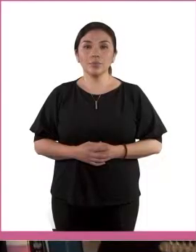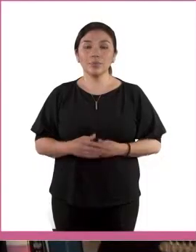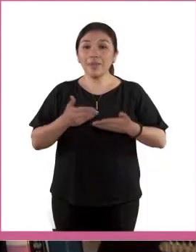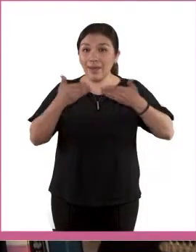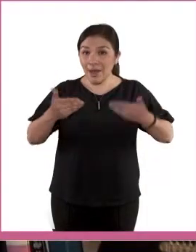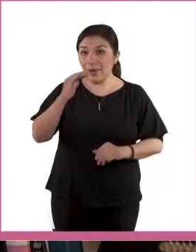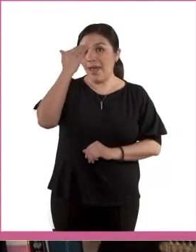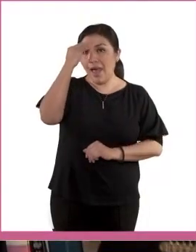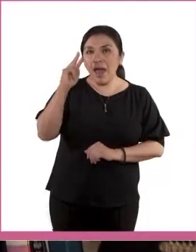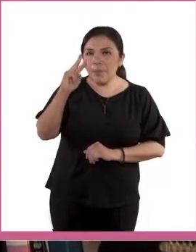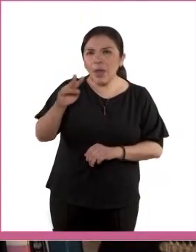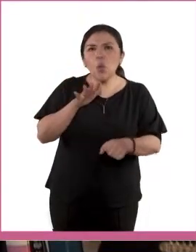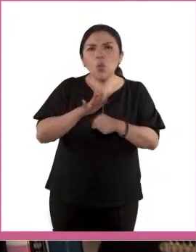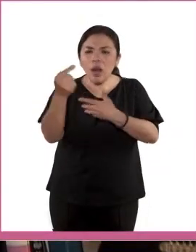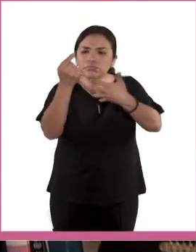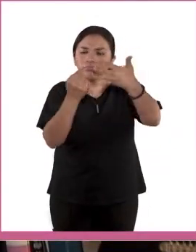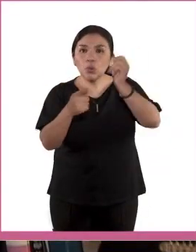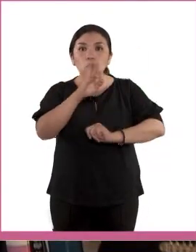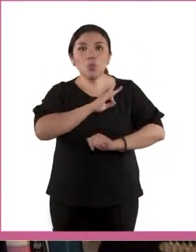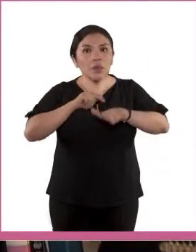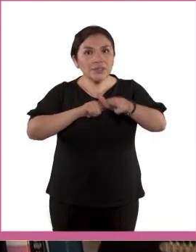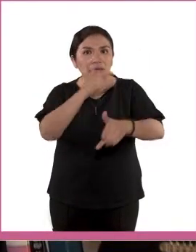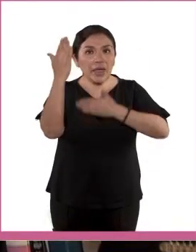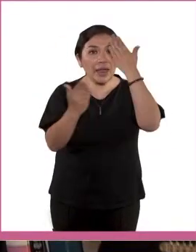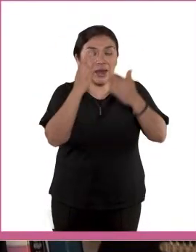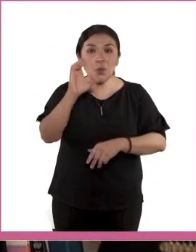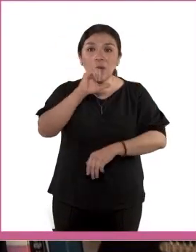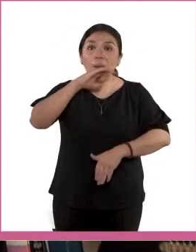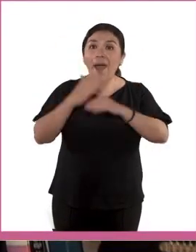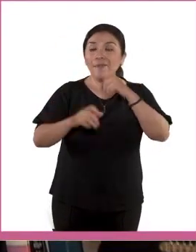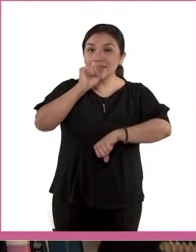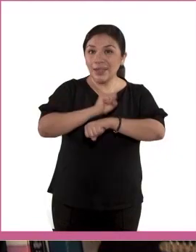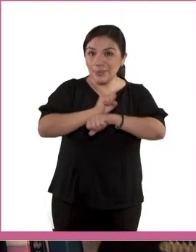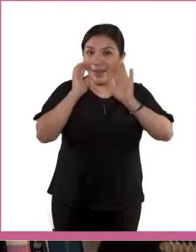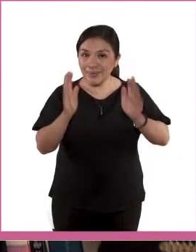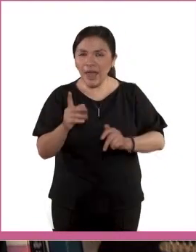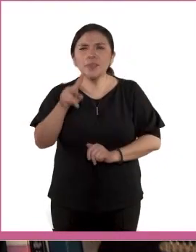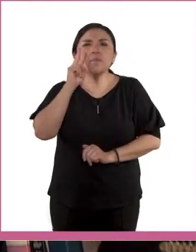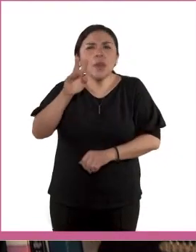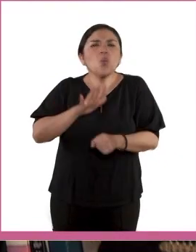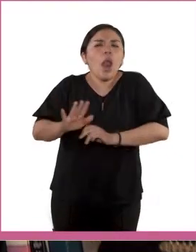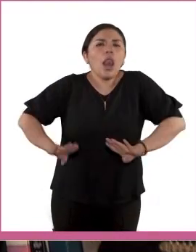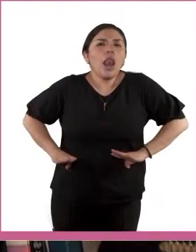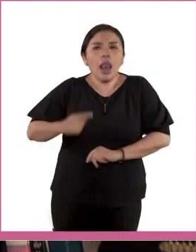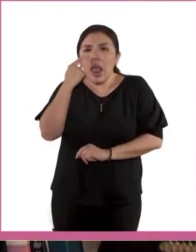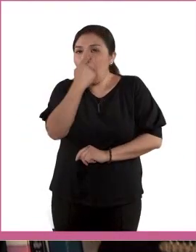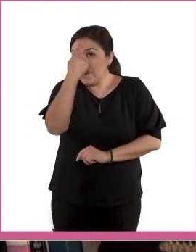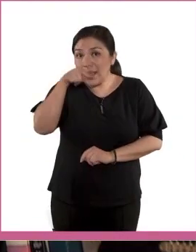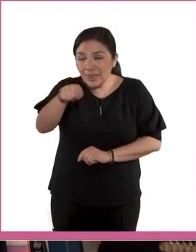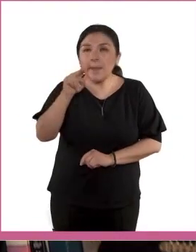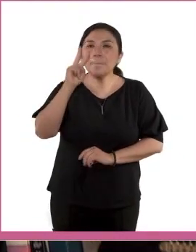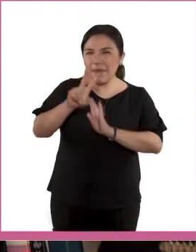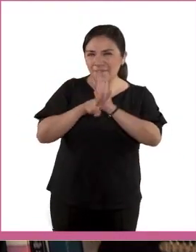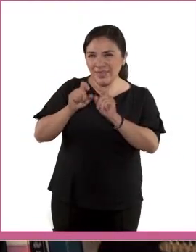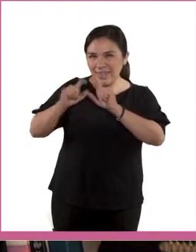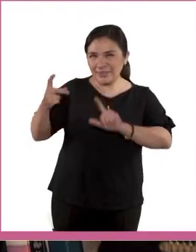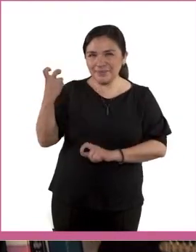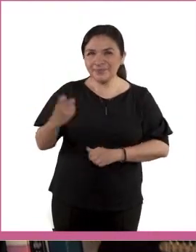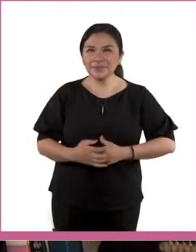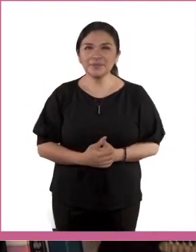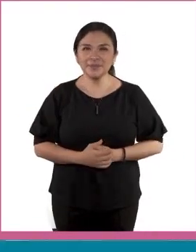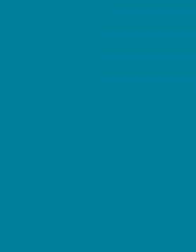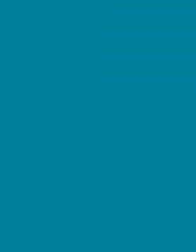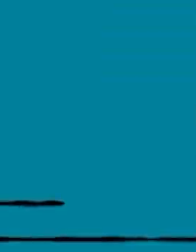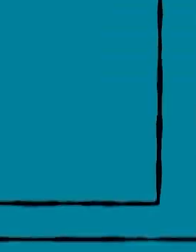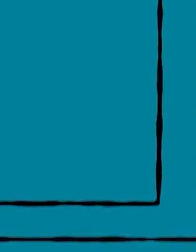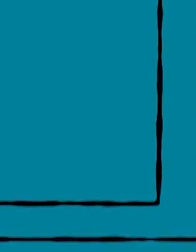Ahora que conocemos cuáles son las alternativas para seguir estudiando después de terminar la secundaria, checa cuál te acomoda. Vamos a ver los siguientes